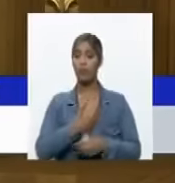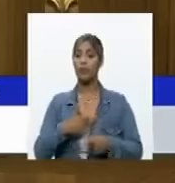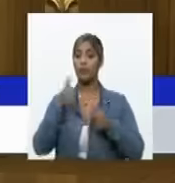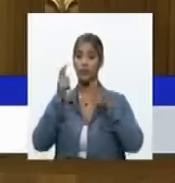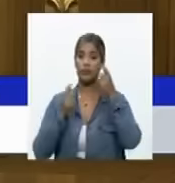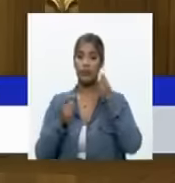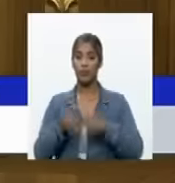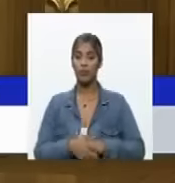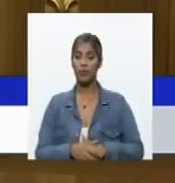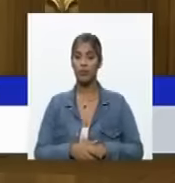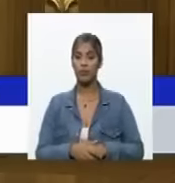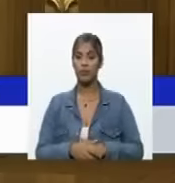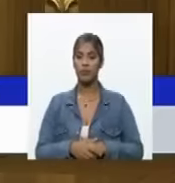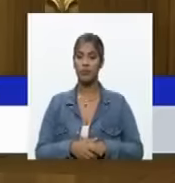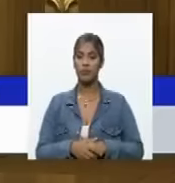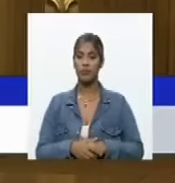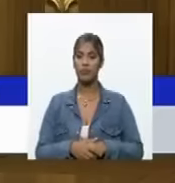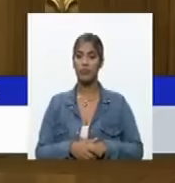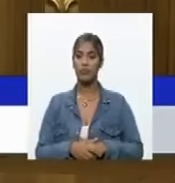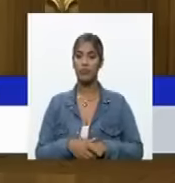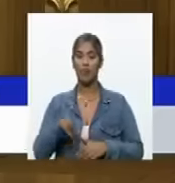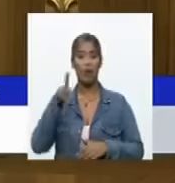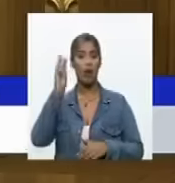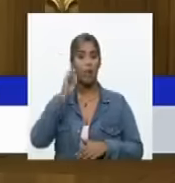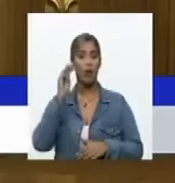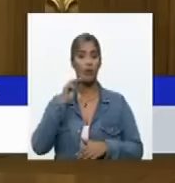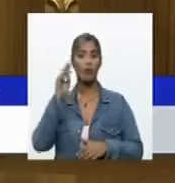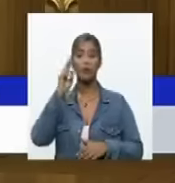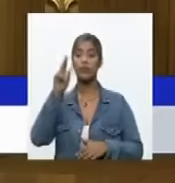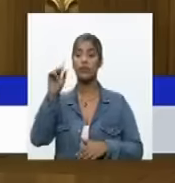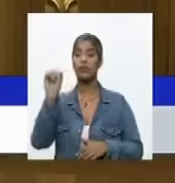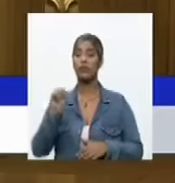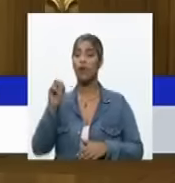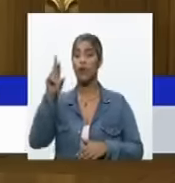Chávez del maestro Simón Rodríguez.